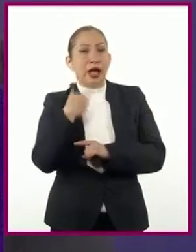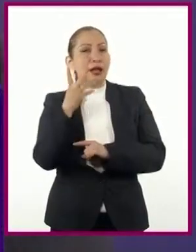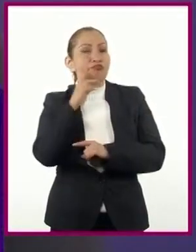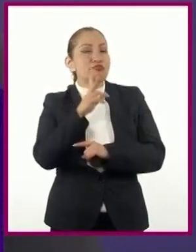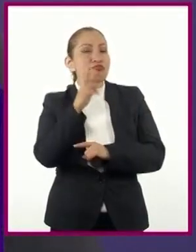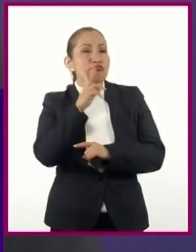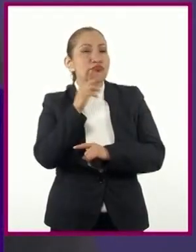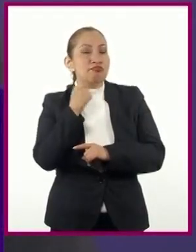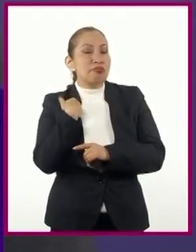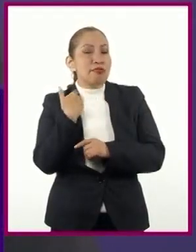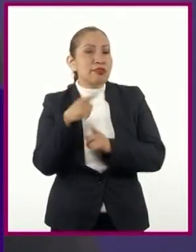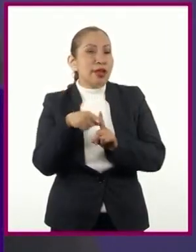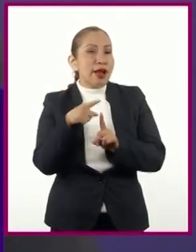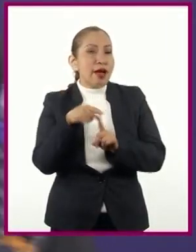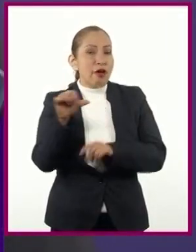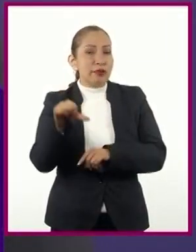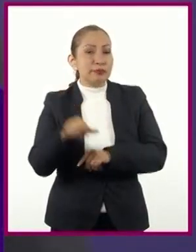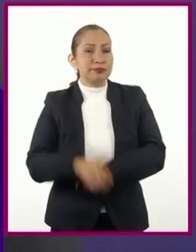sesión?